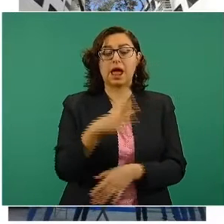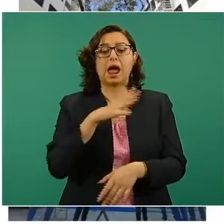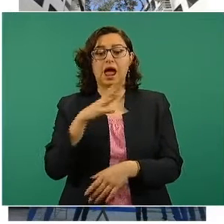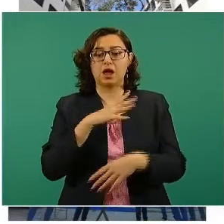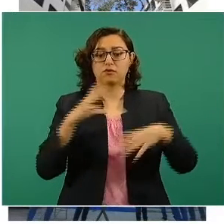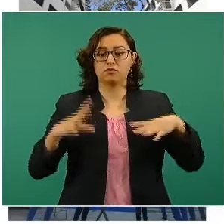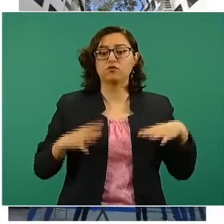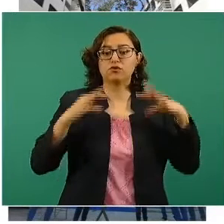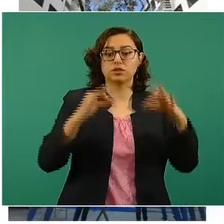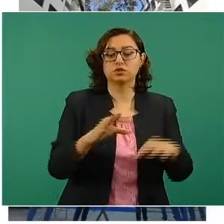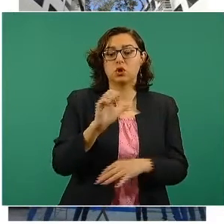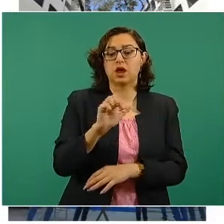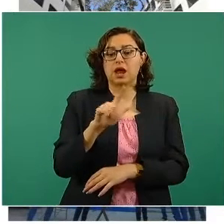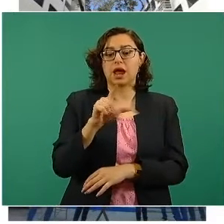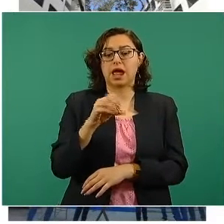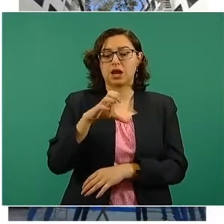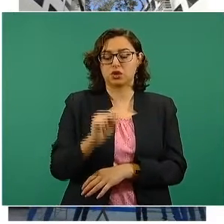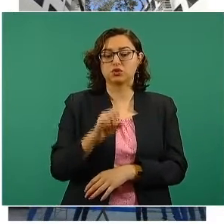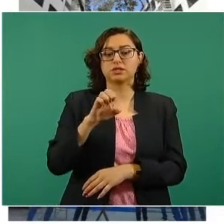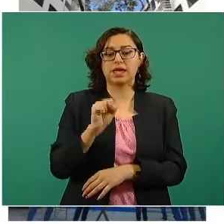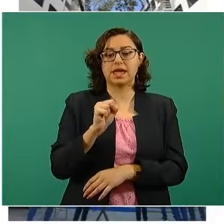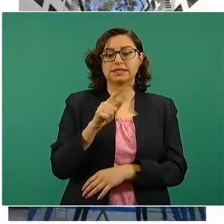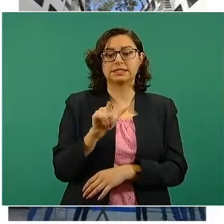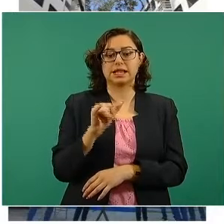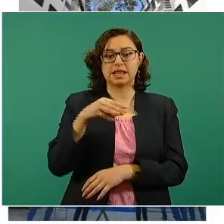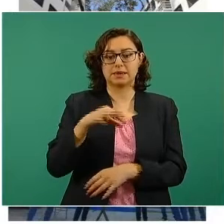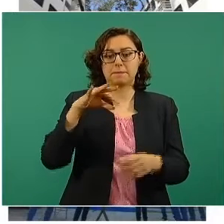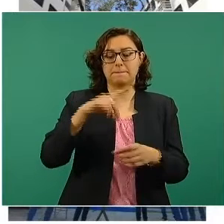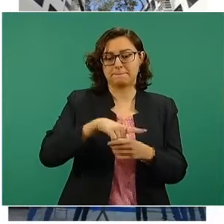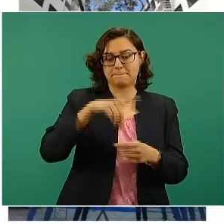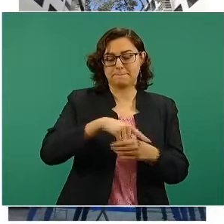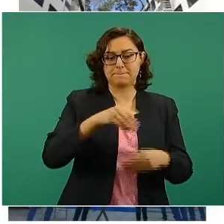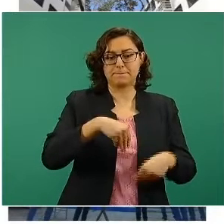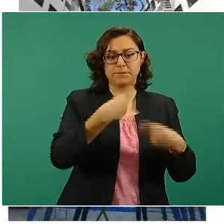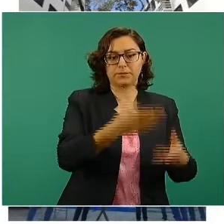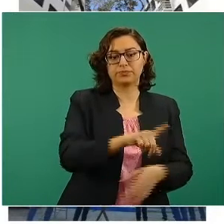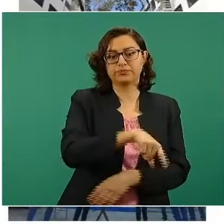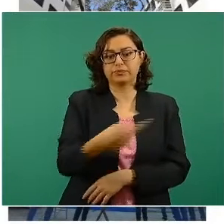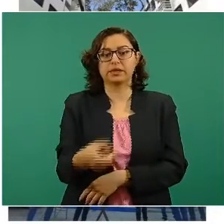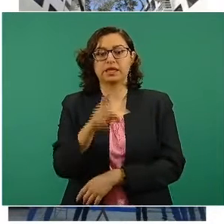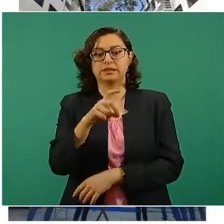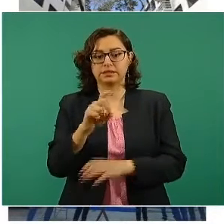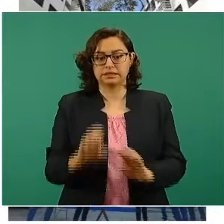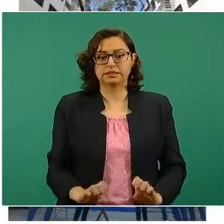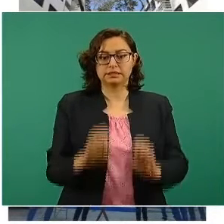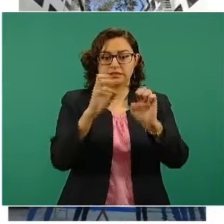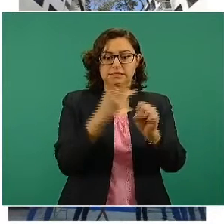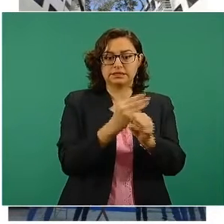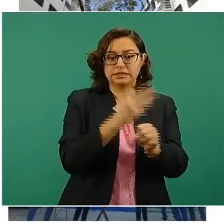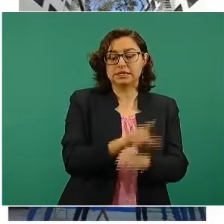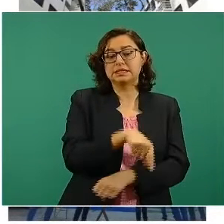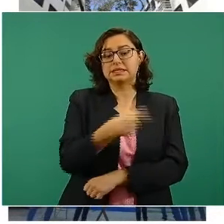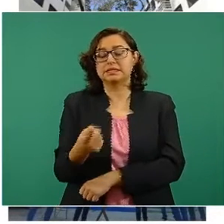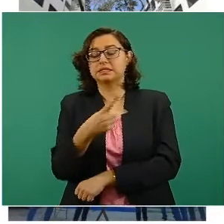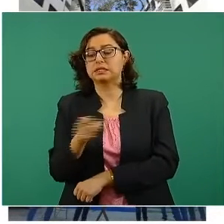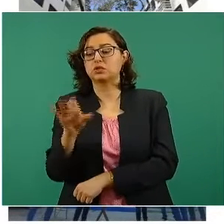Carlos Slim, 30 edificios y 140 por iniciar obra. Hay que decir que aquí es un proceso